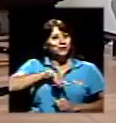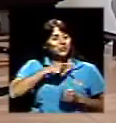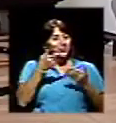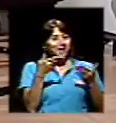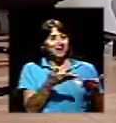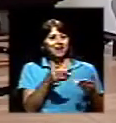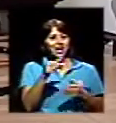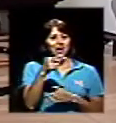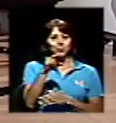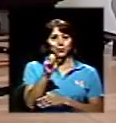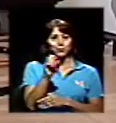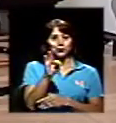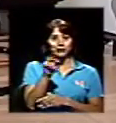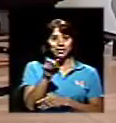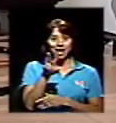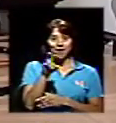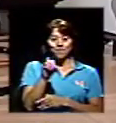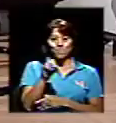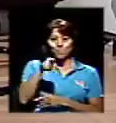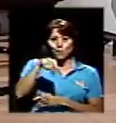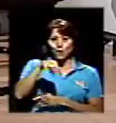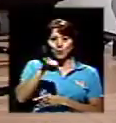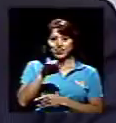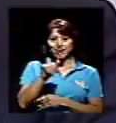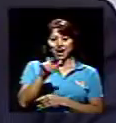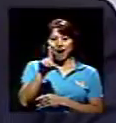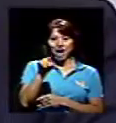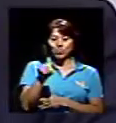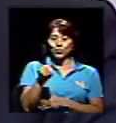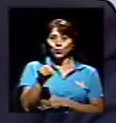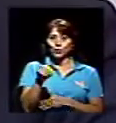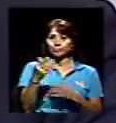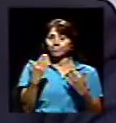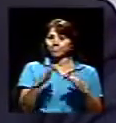Picado, un destacadísimo